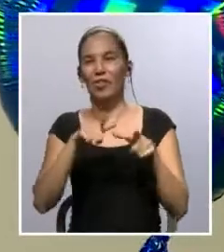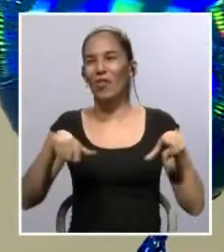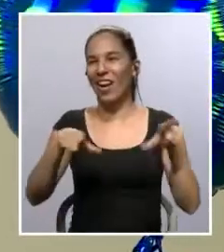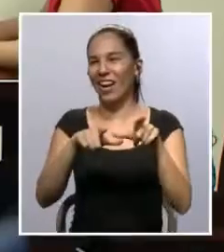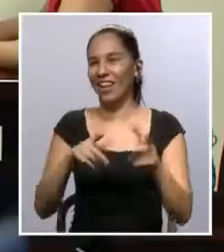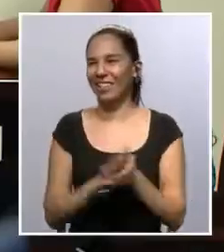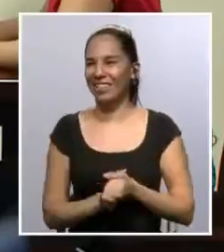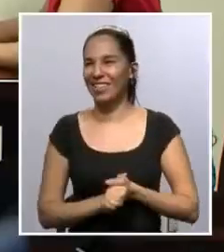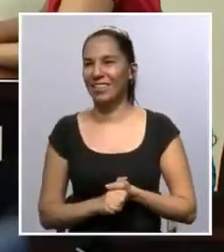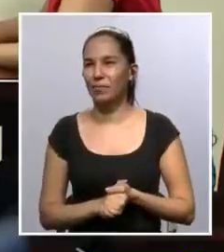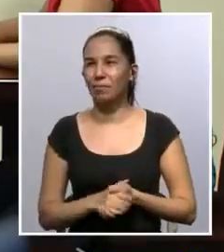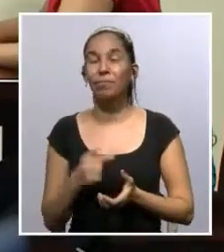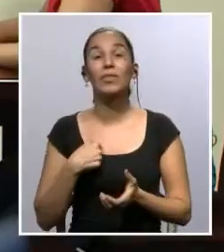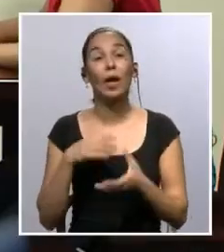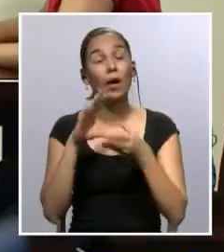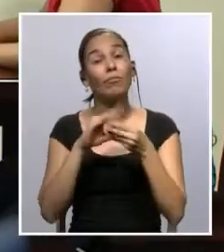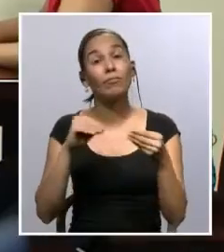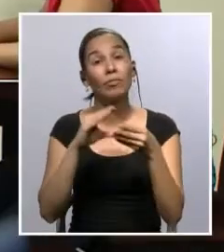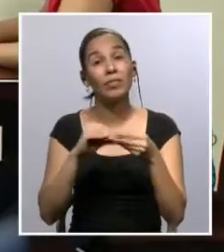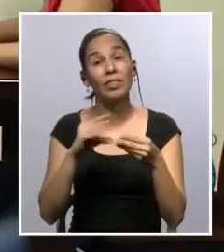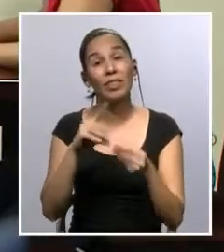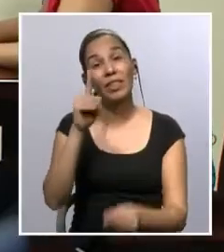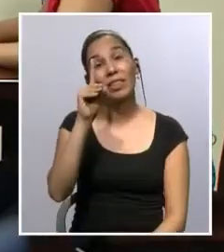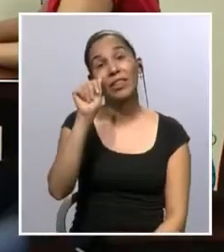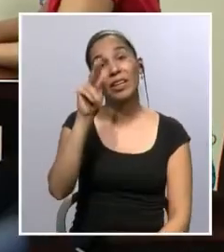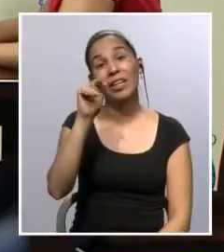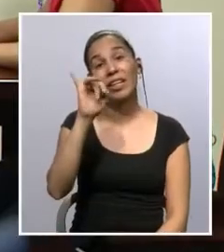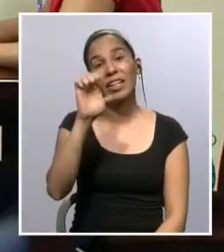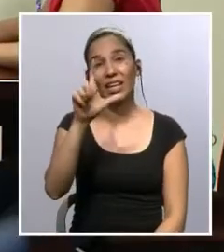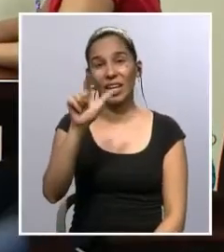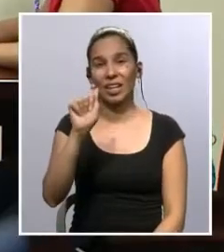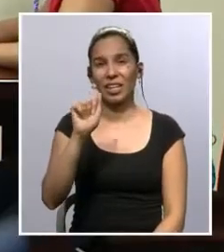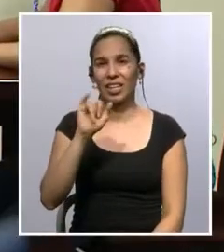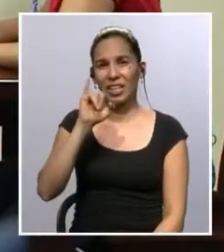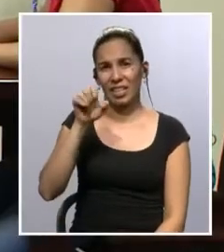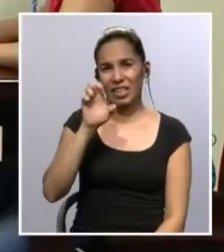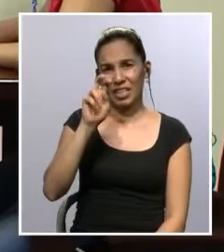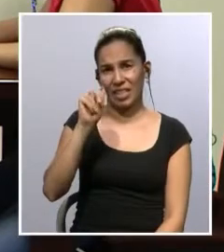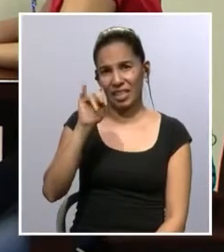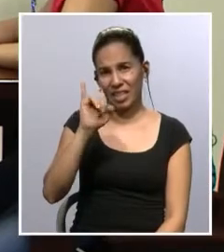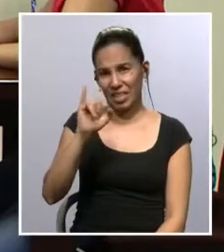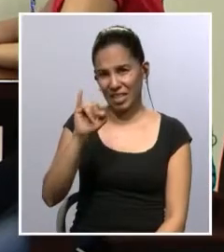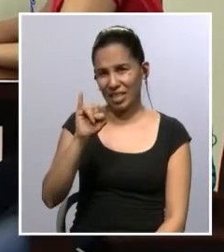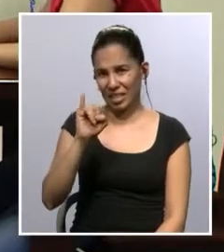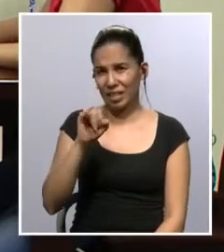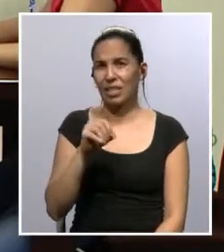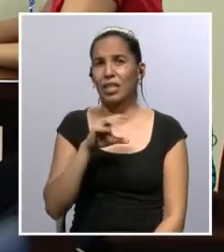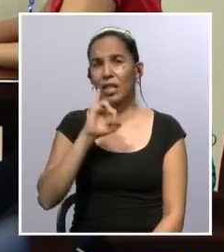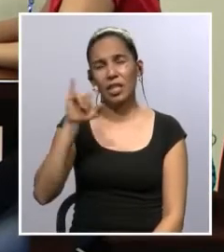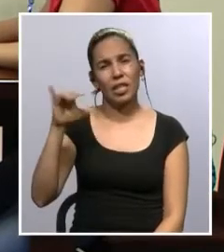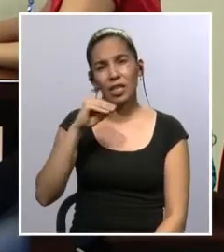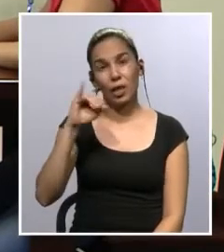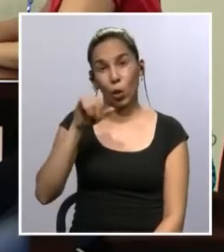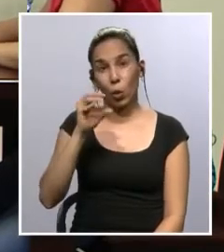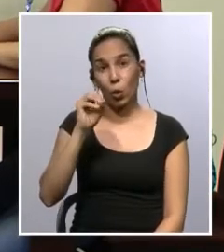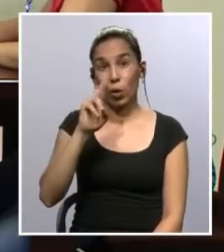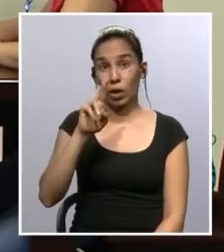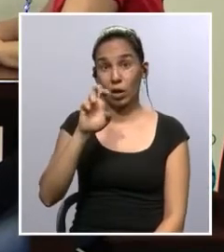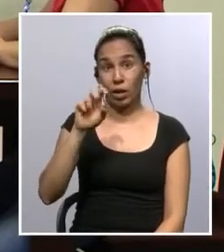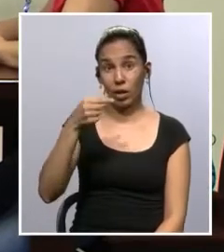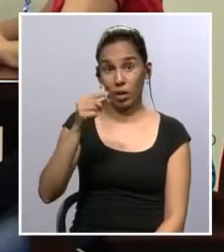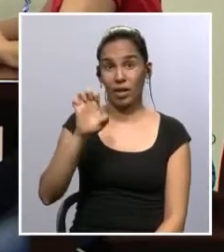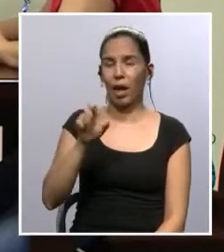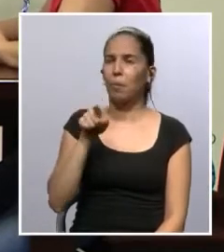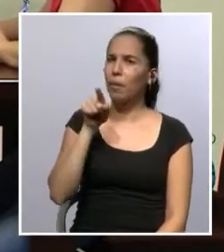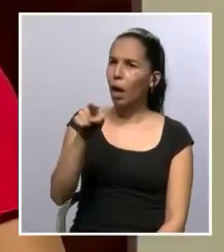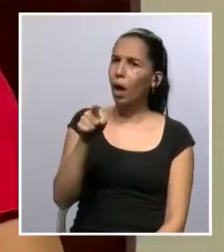quisiera leer comentarios de Daniela Abey, que dice: Jenny Adamis y Jorge Sabater, vean, una forma diferente de aprender